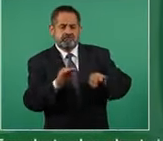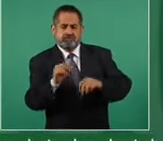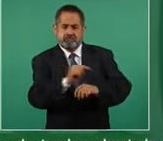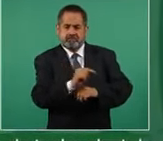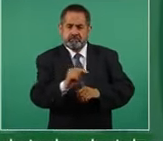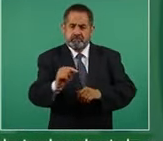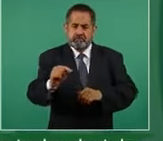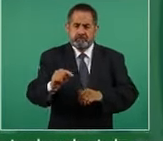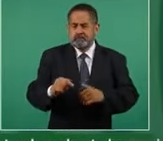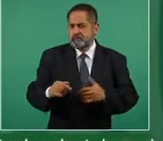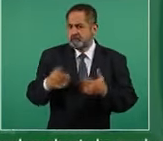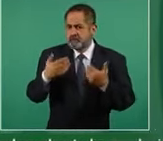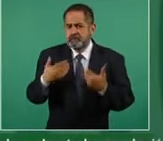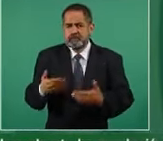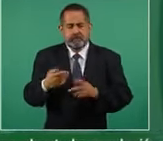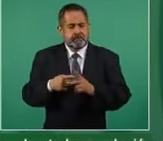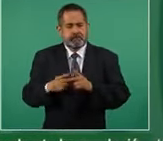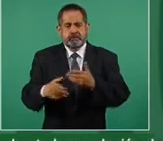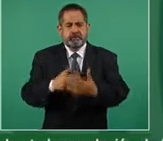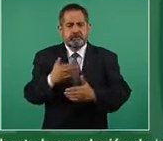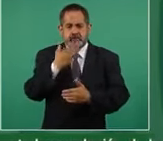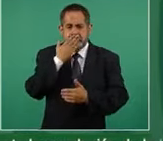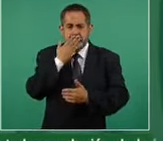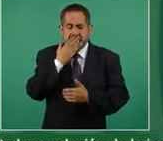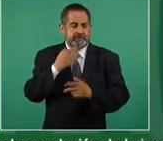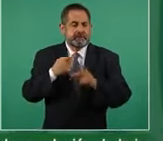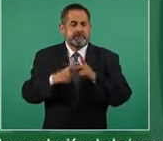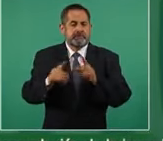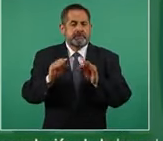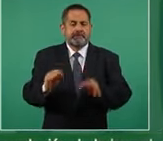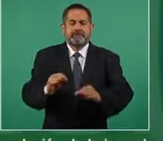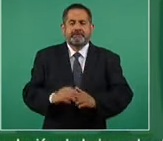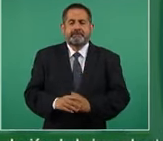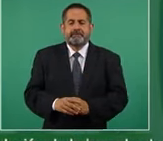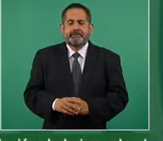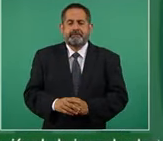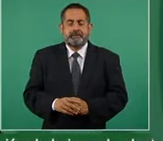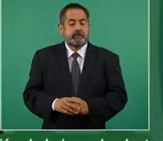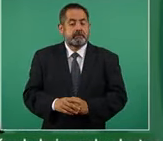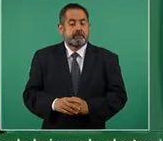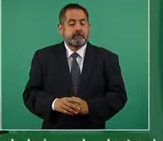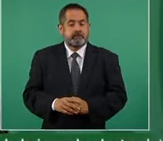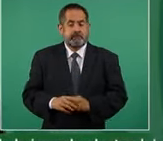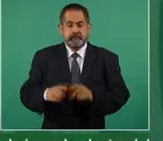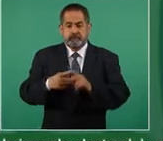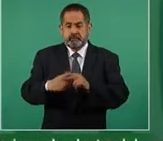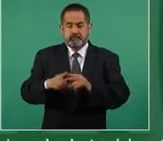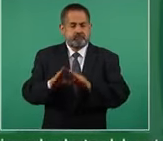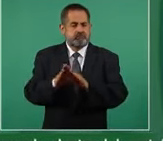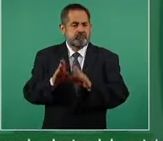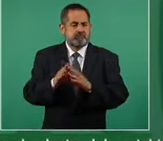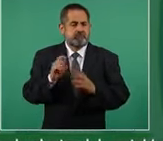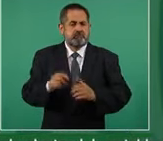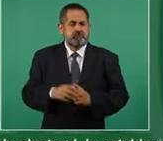De modo que vamos ya a empezar con